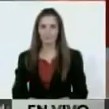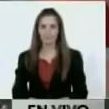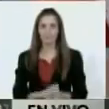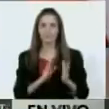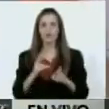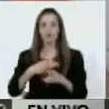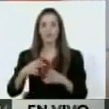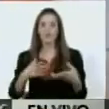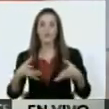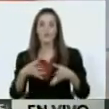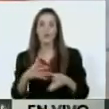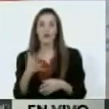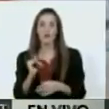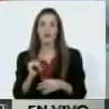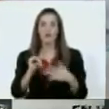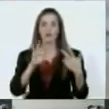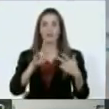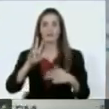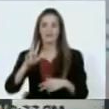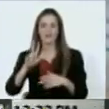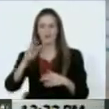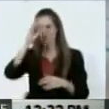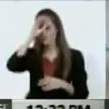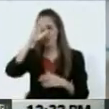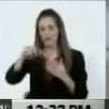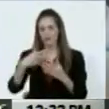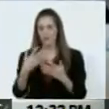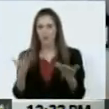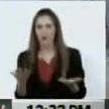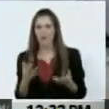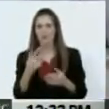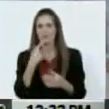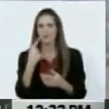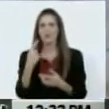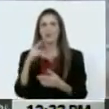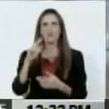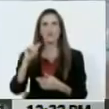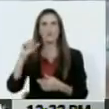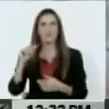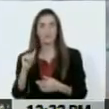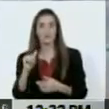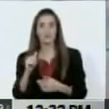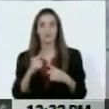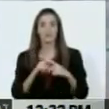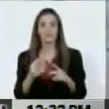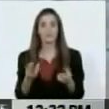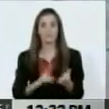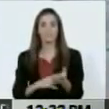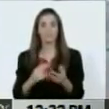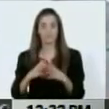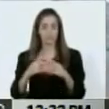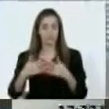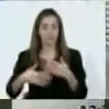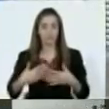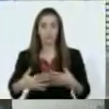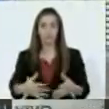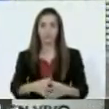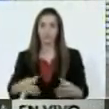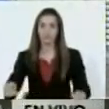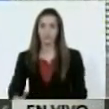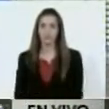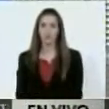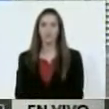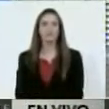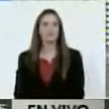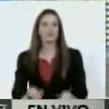El próximo grupo que viene es 83, a no sé cuándo dirá Rosa ahí, pero es inevitable pasar por todo esto, ¿eh? Pero ahí